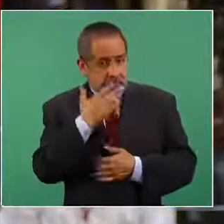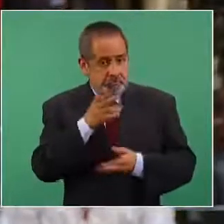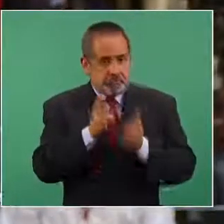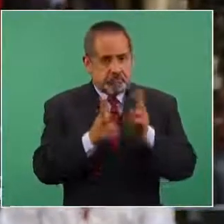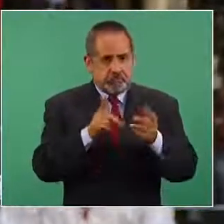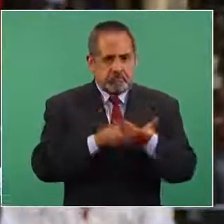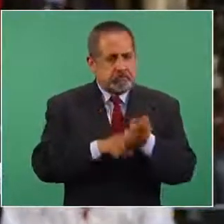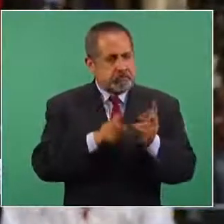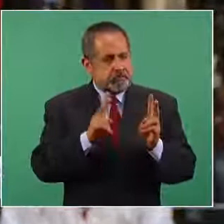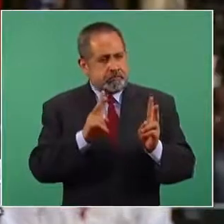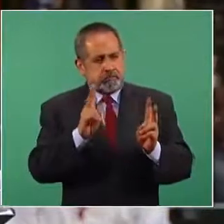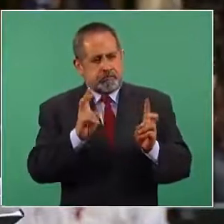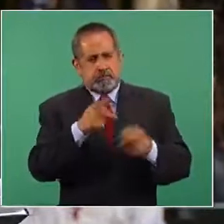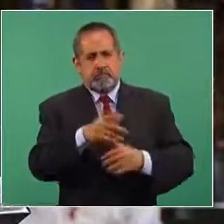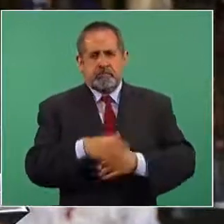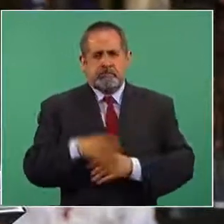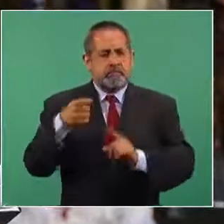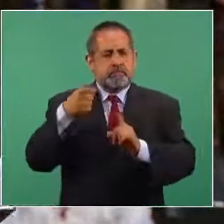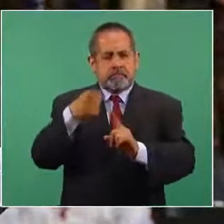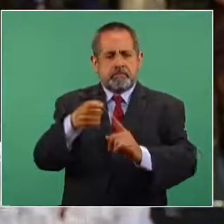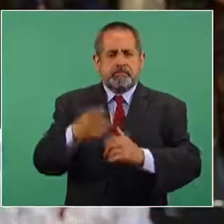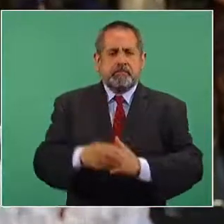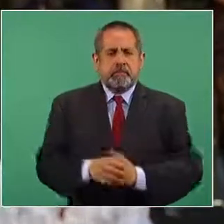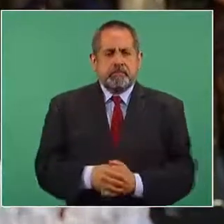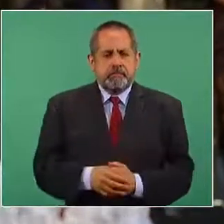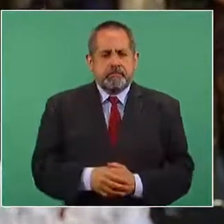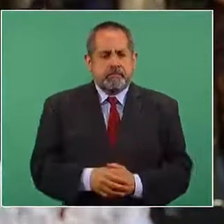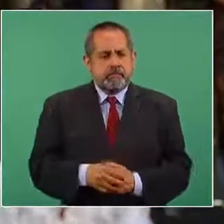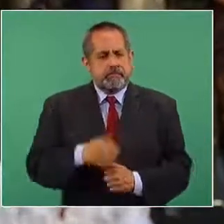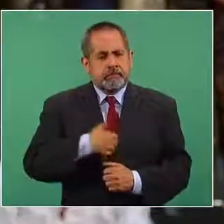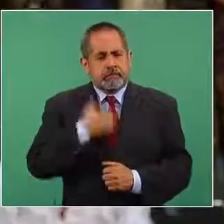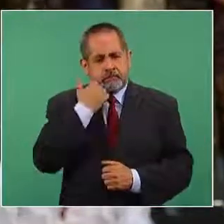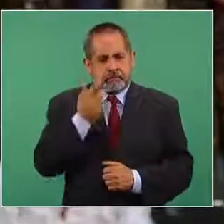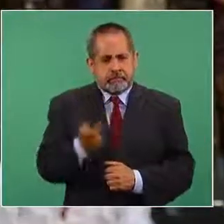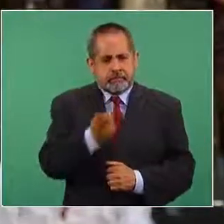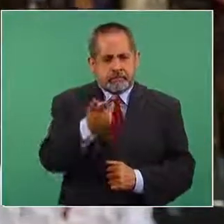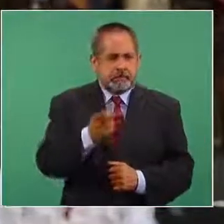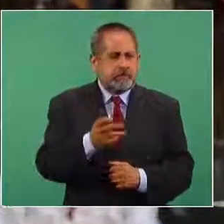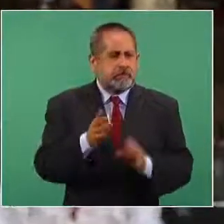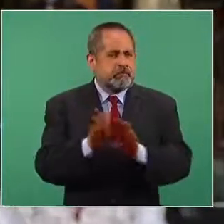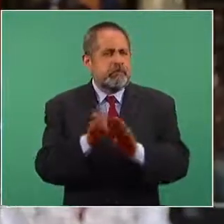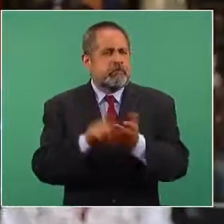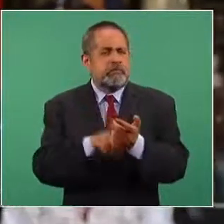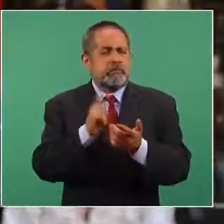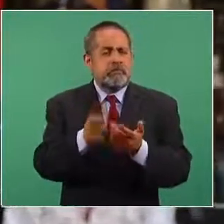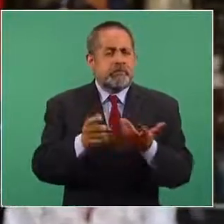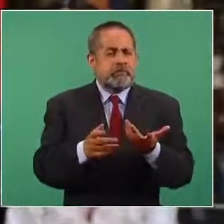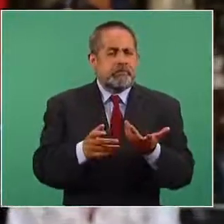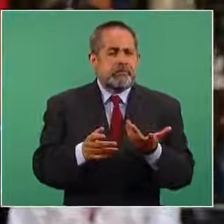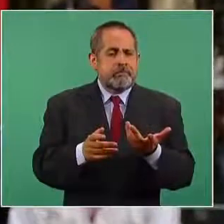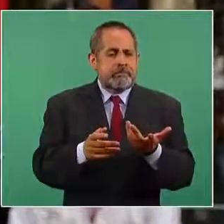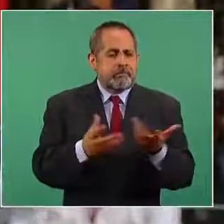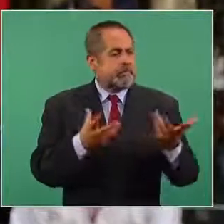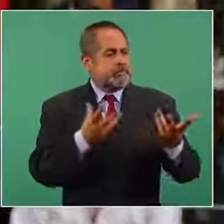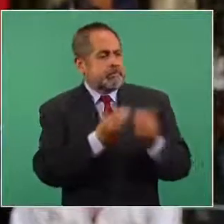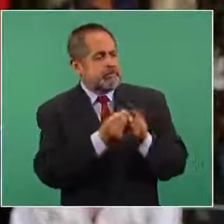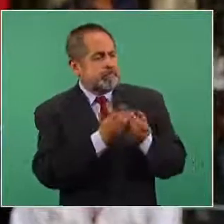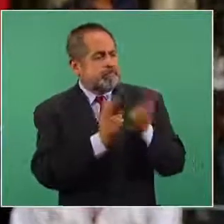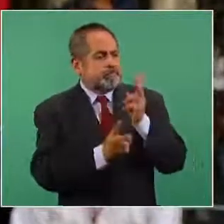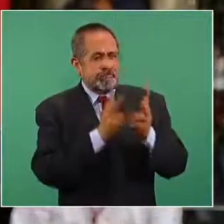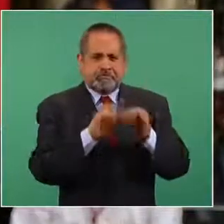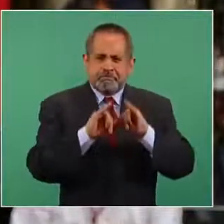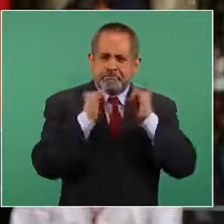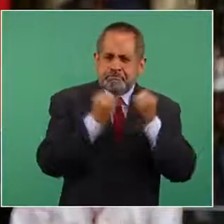gustan. En ese sentido, me gustaría que nos platicara cómo se desarrolló la reunión, sobre todo porque